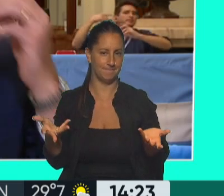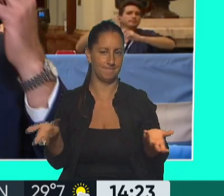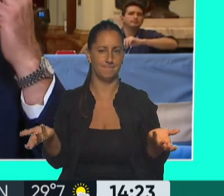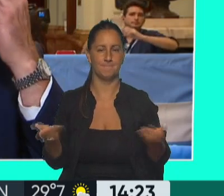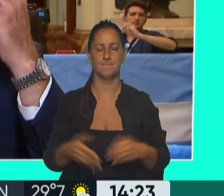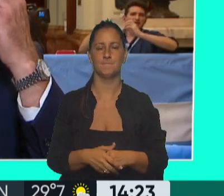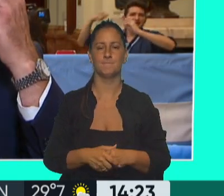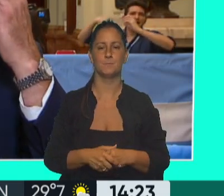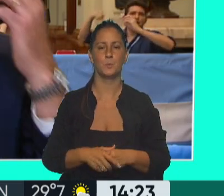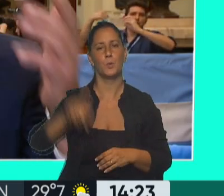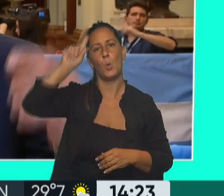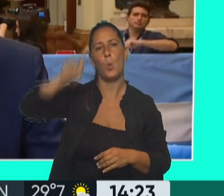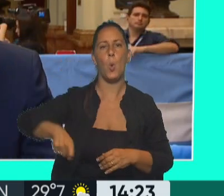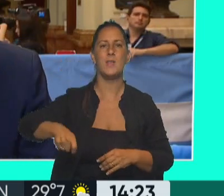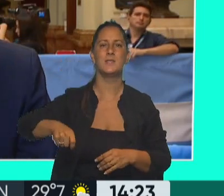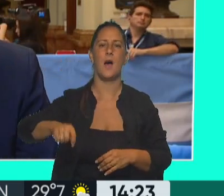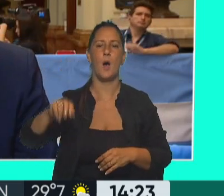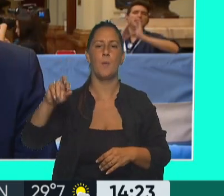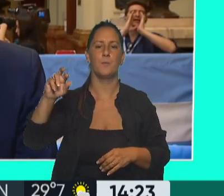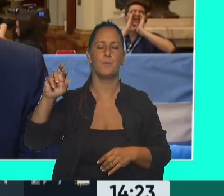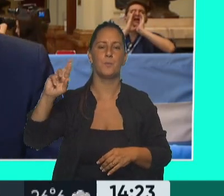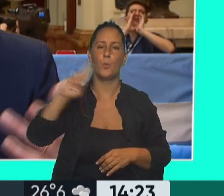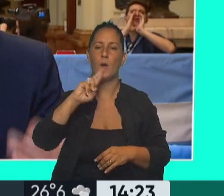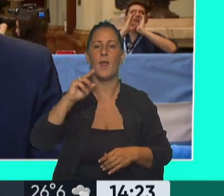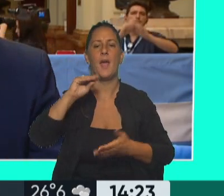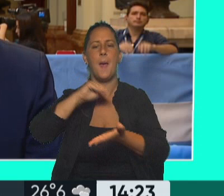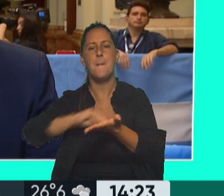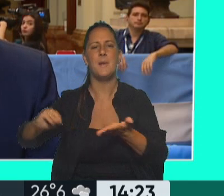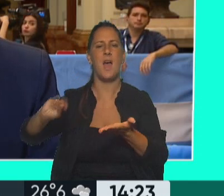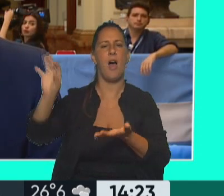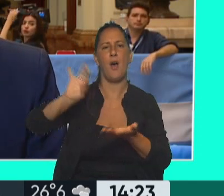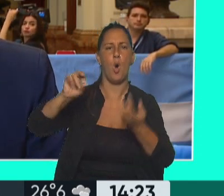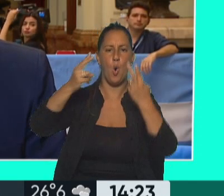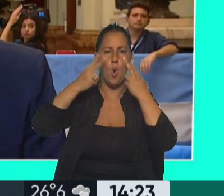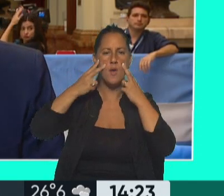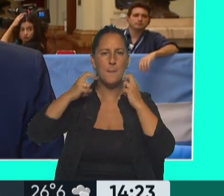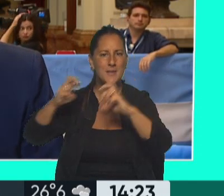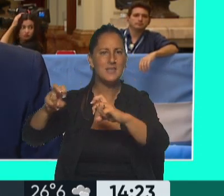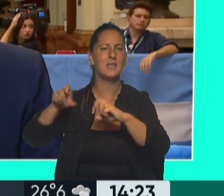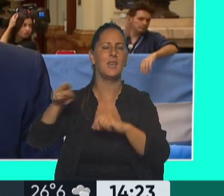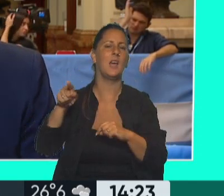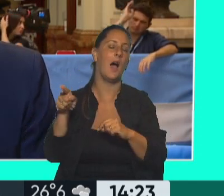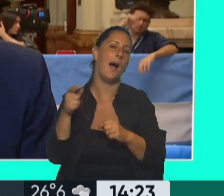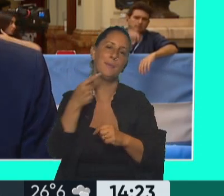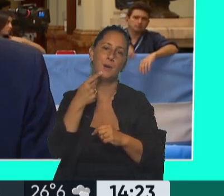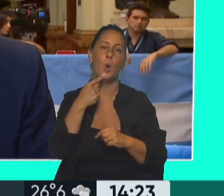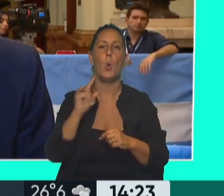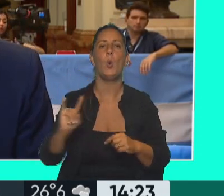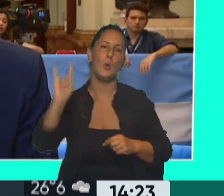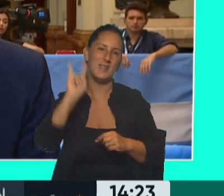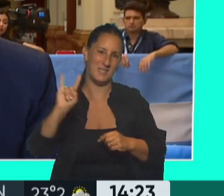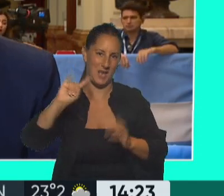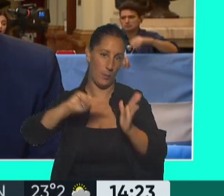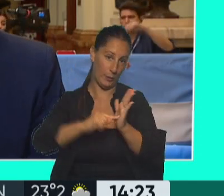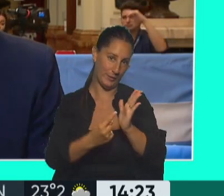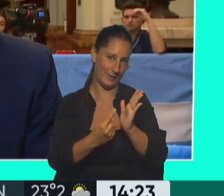de que la jueza es empleada o investigadora de una supuesta universidad de la Ciudad Autónoma de